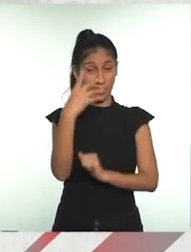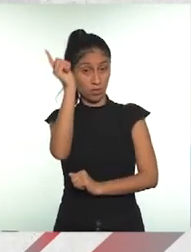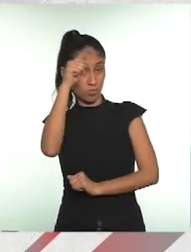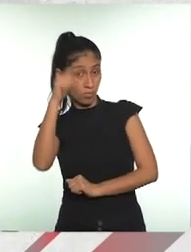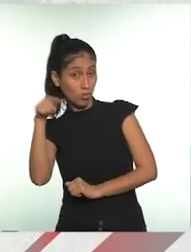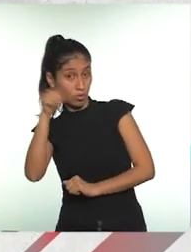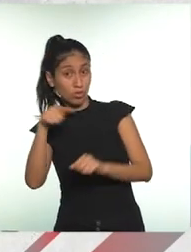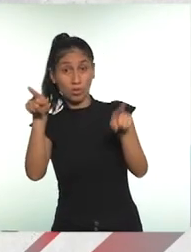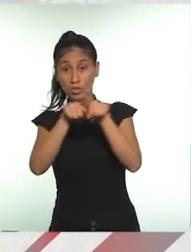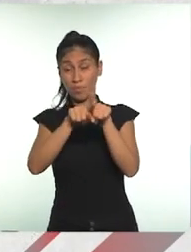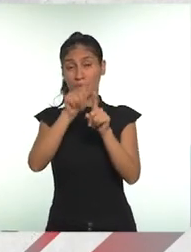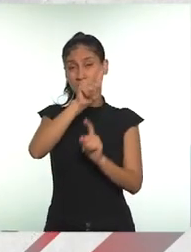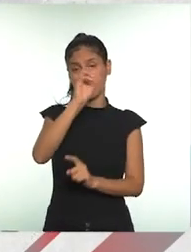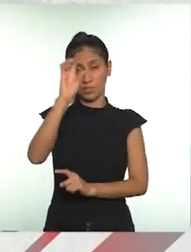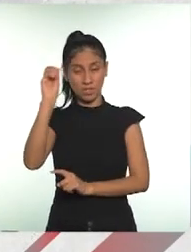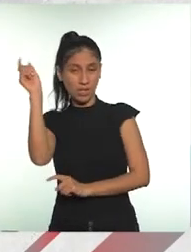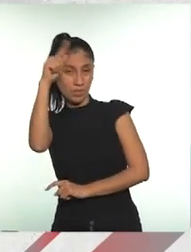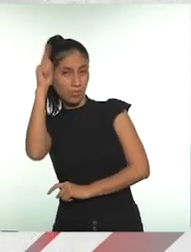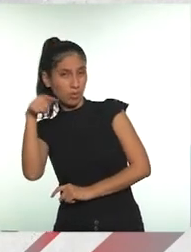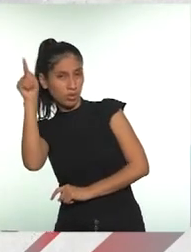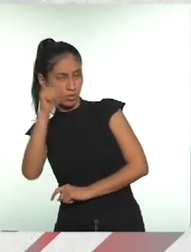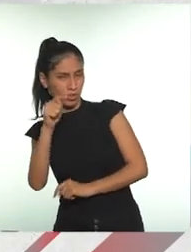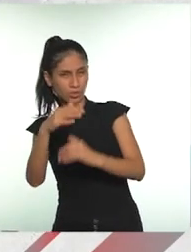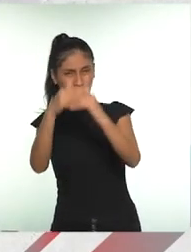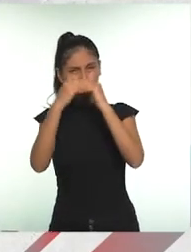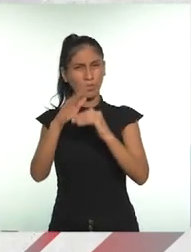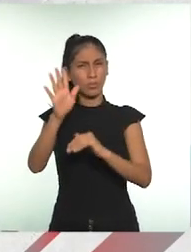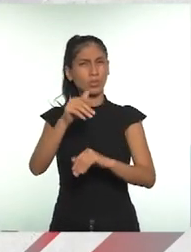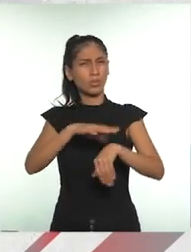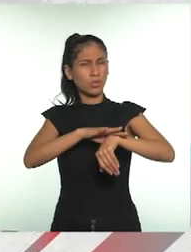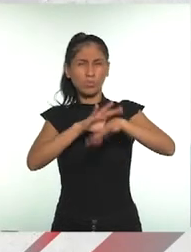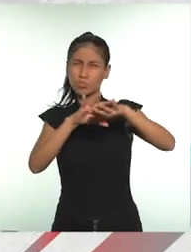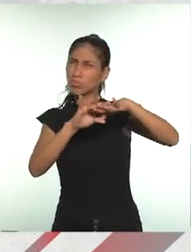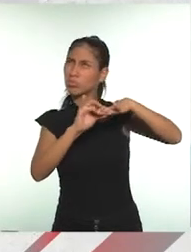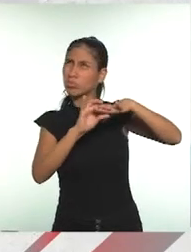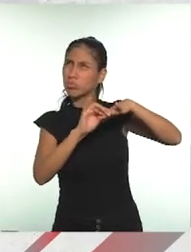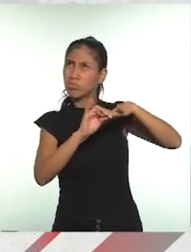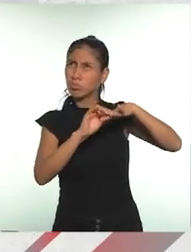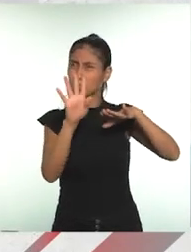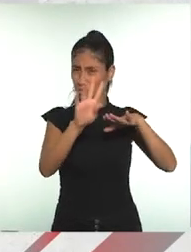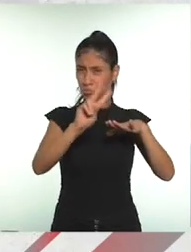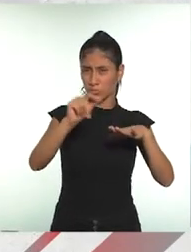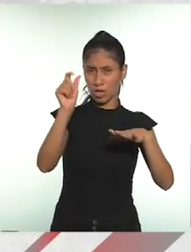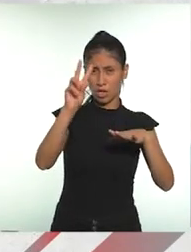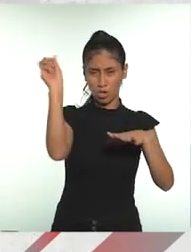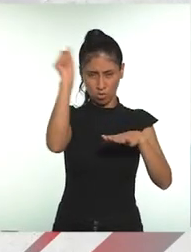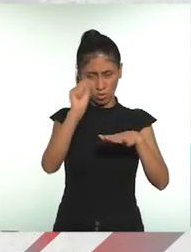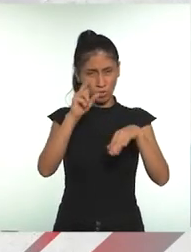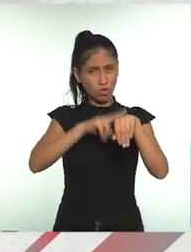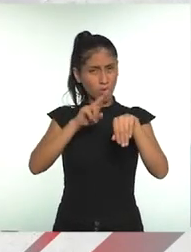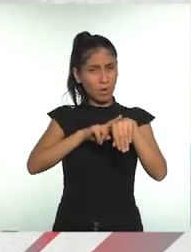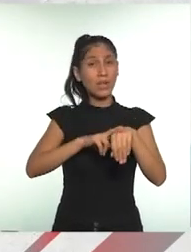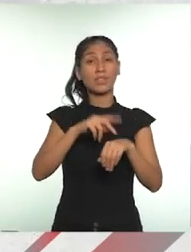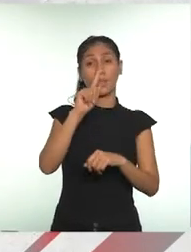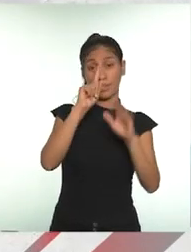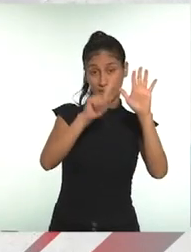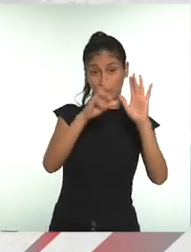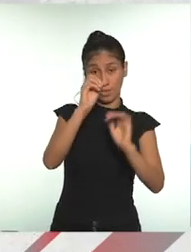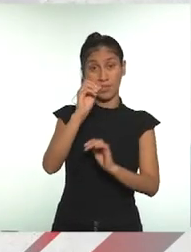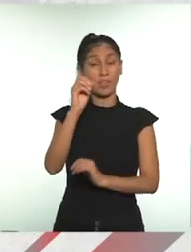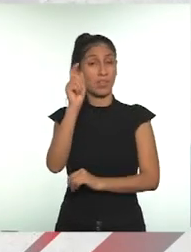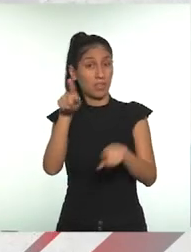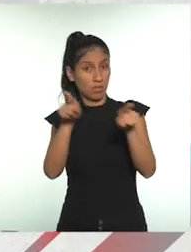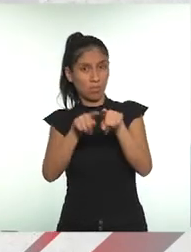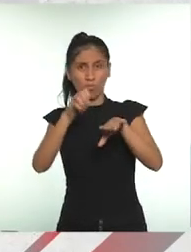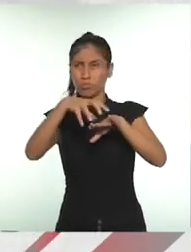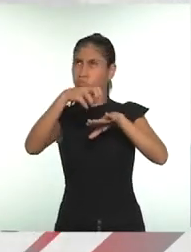y 100%. Respecto a la frecuencia del pulso, se encuentra dentro de los valores normales, entre 60 y 100 pulsaciones por